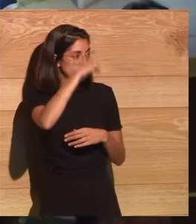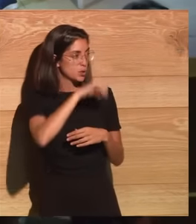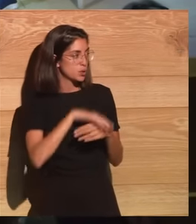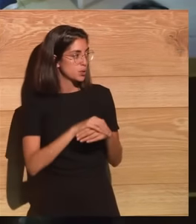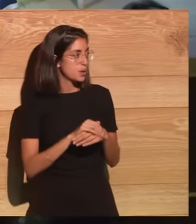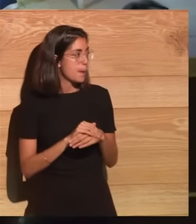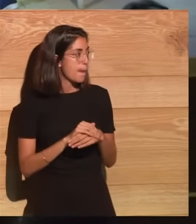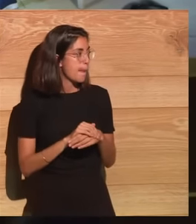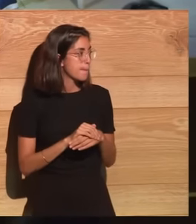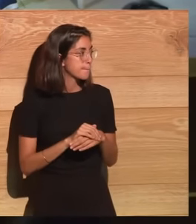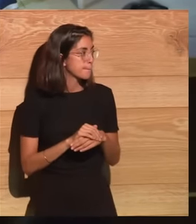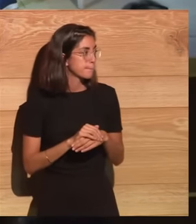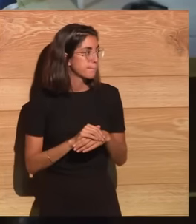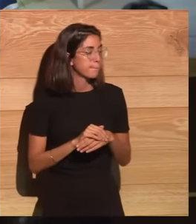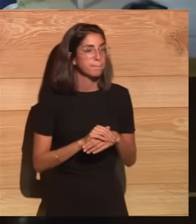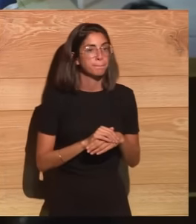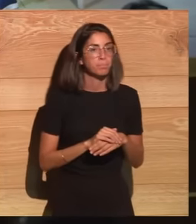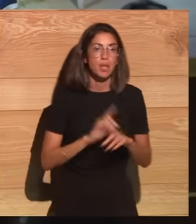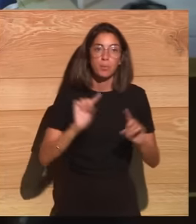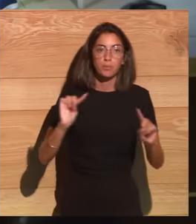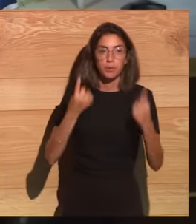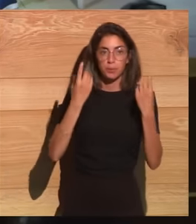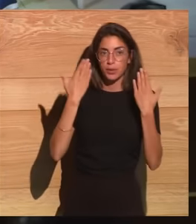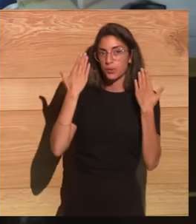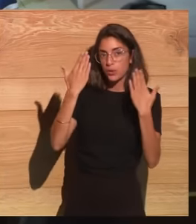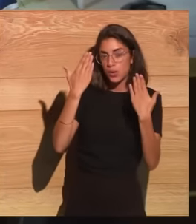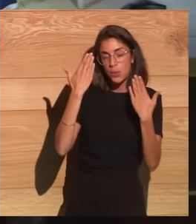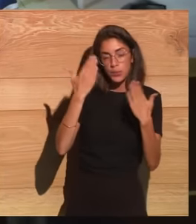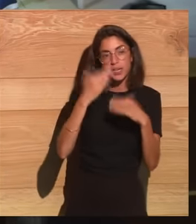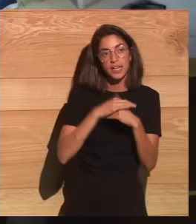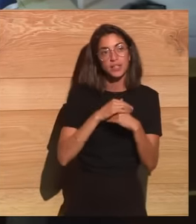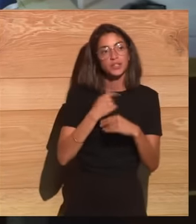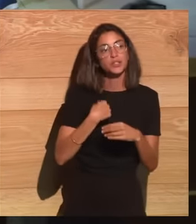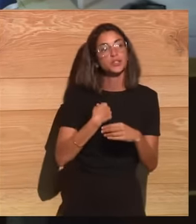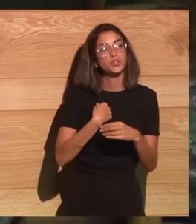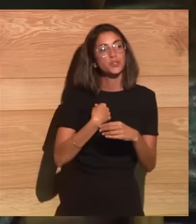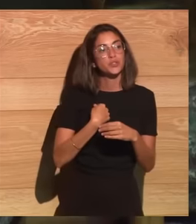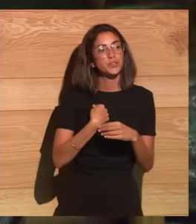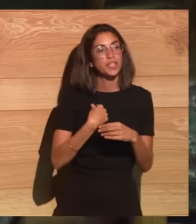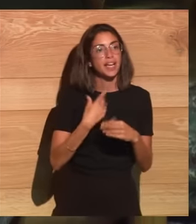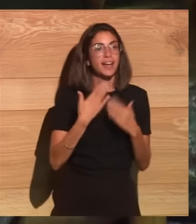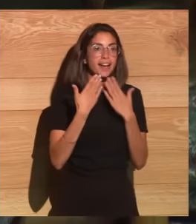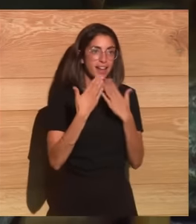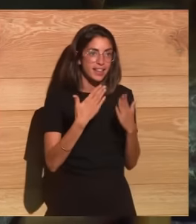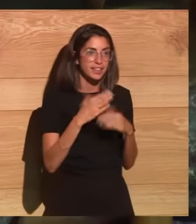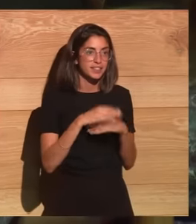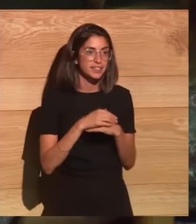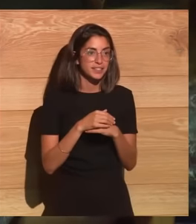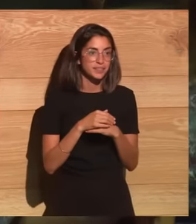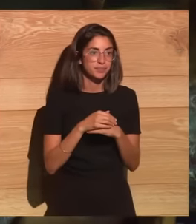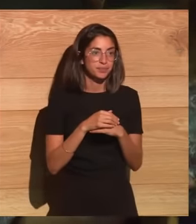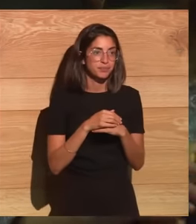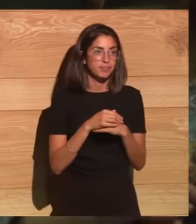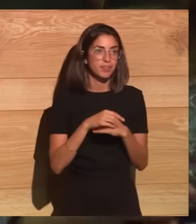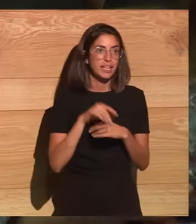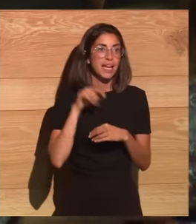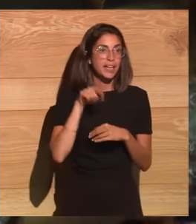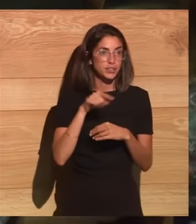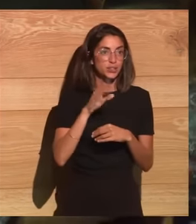Off topic. Bueno, lo primero, enhorabuena. Gracias. Y yo sí te voy a dar un... Esto sí va